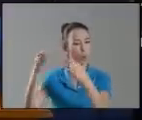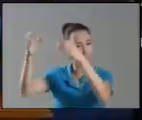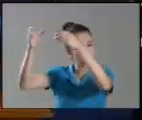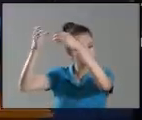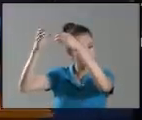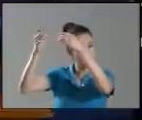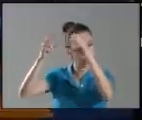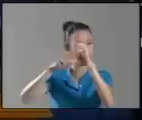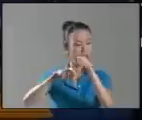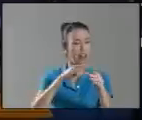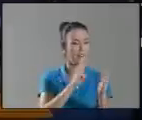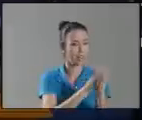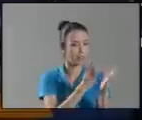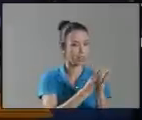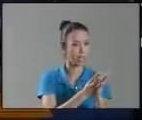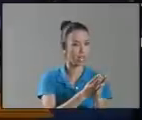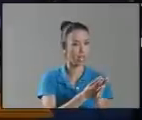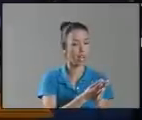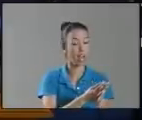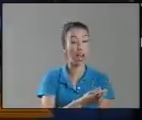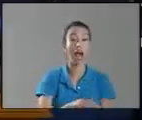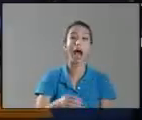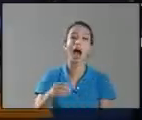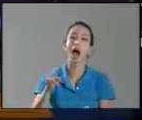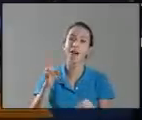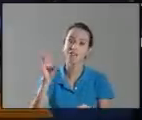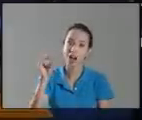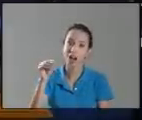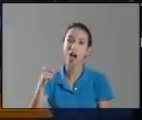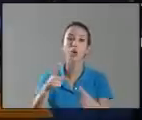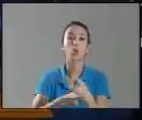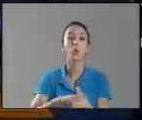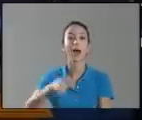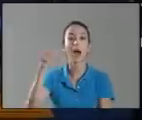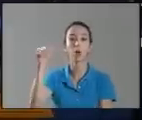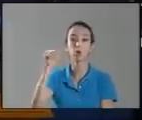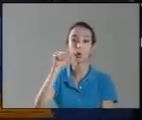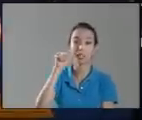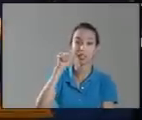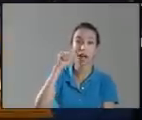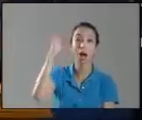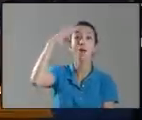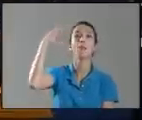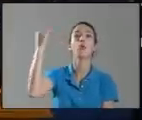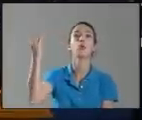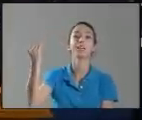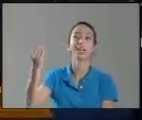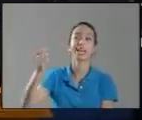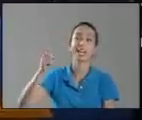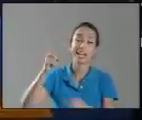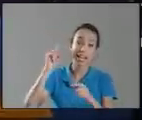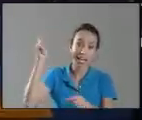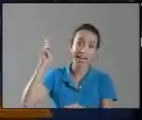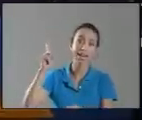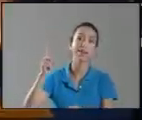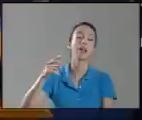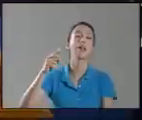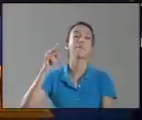Este habla no como los escribas, no